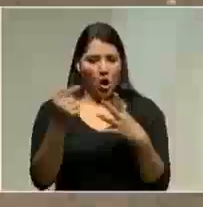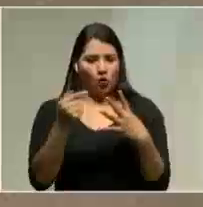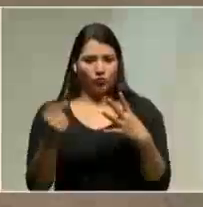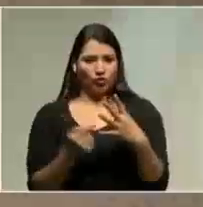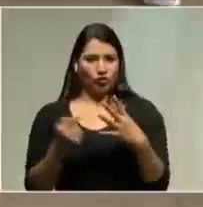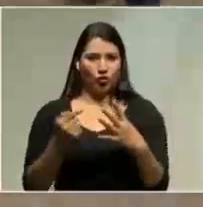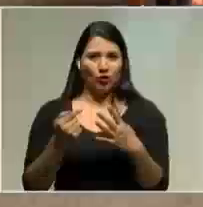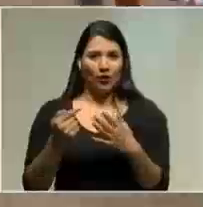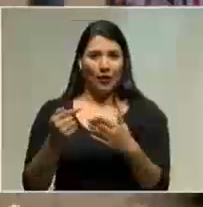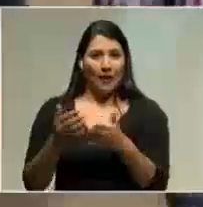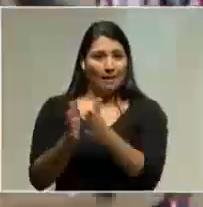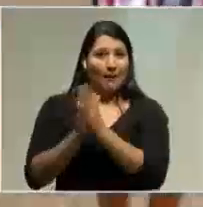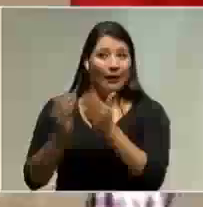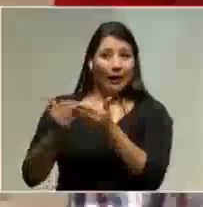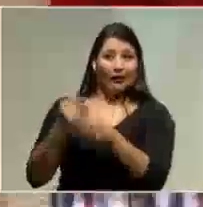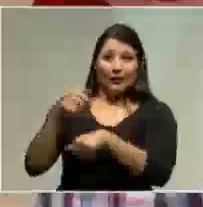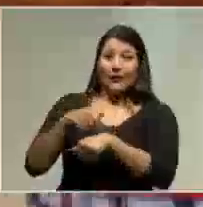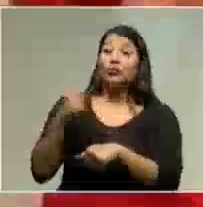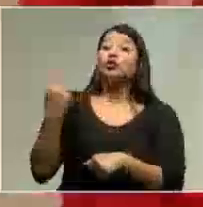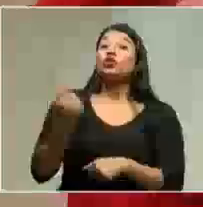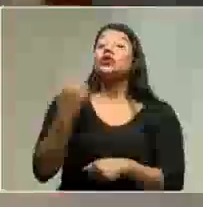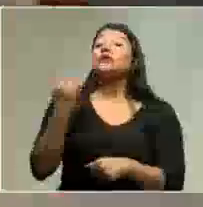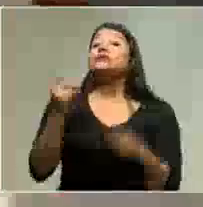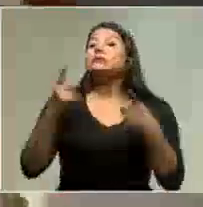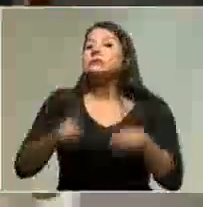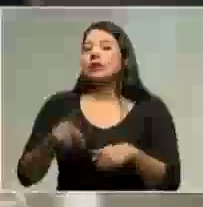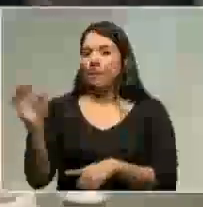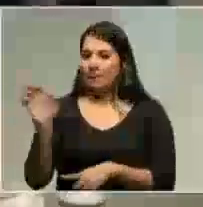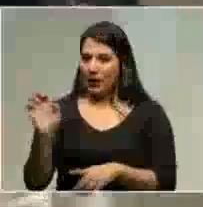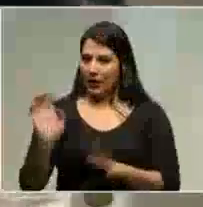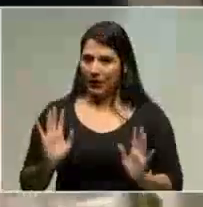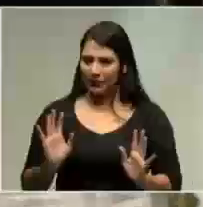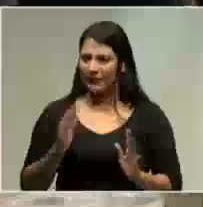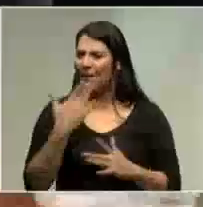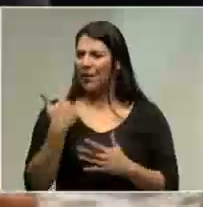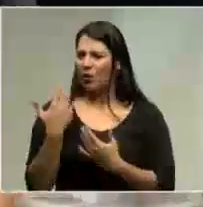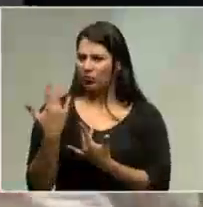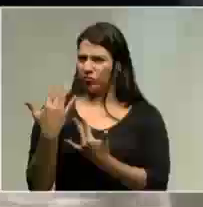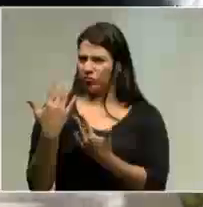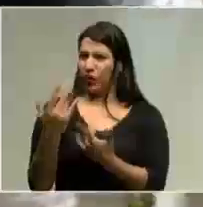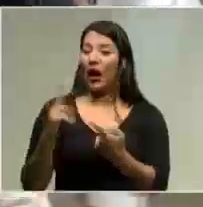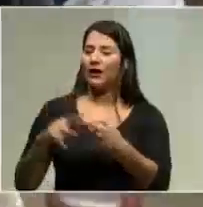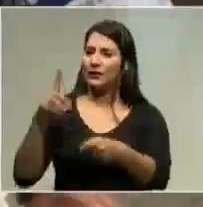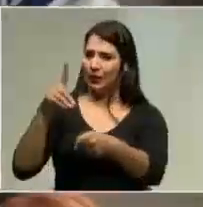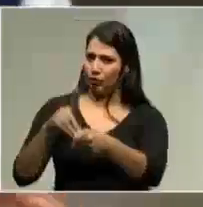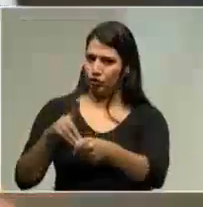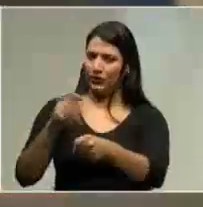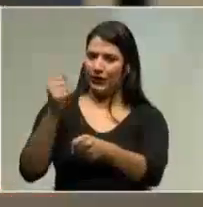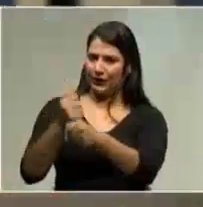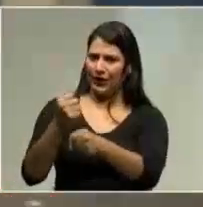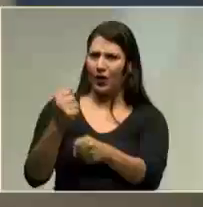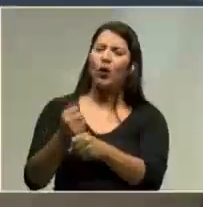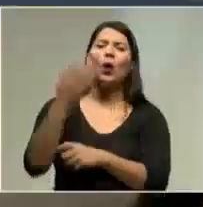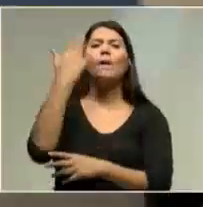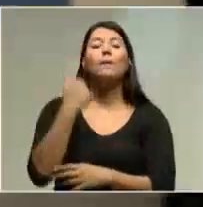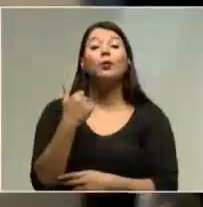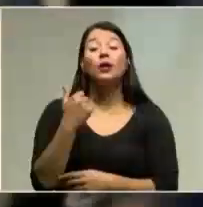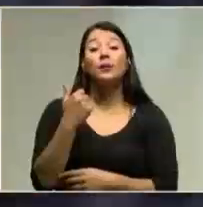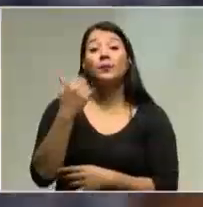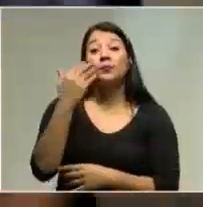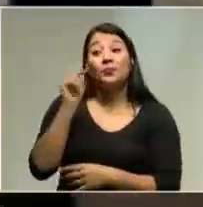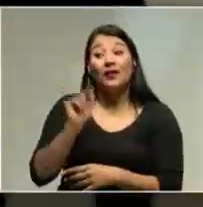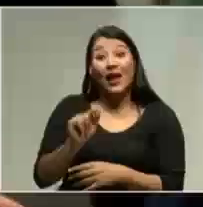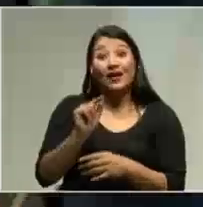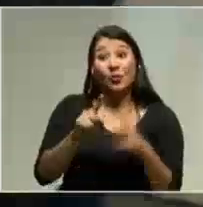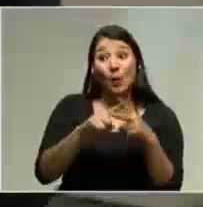un caso estrictamente de emergencia. Ellos dicen que se debe de evaluar muy bien, ya que estos créditos, debido a las